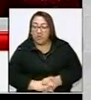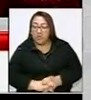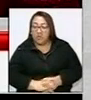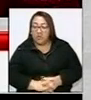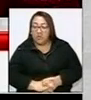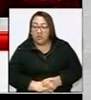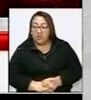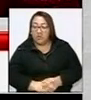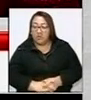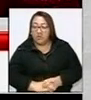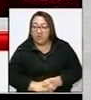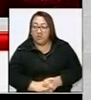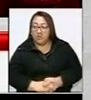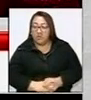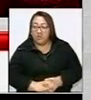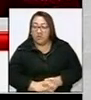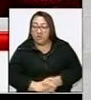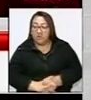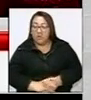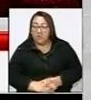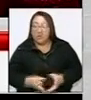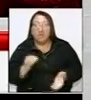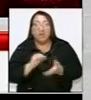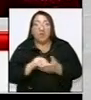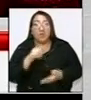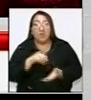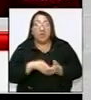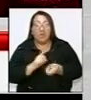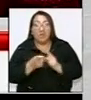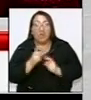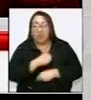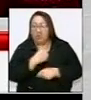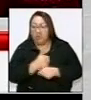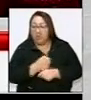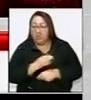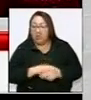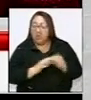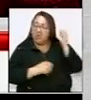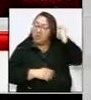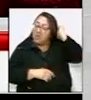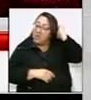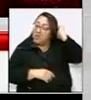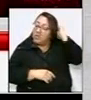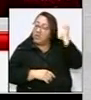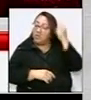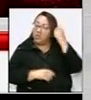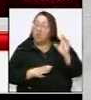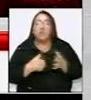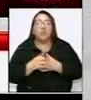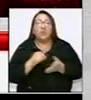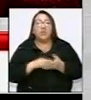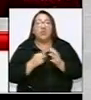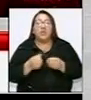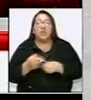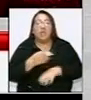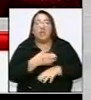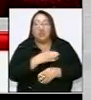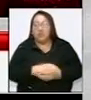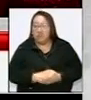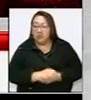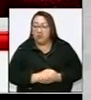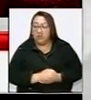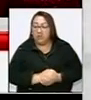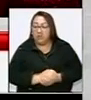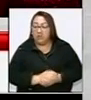reconstrucción, ¿no? Efectivamente, tanto cambio de la autoridad para la reconstrucción pues ha retrasado bastante